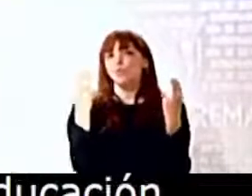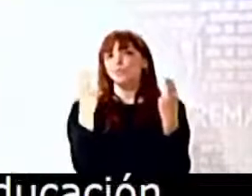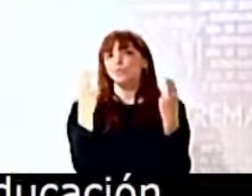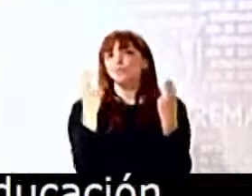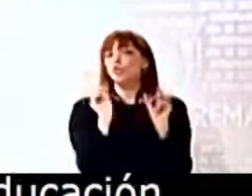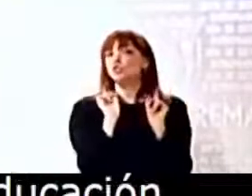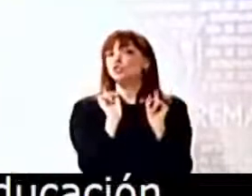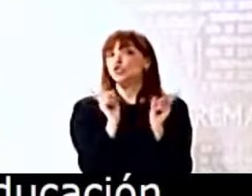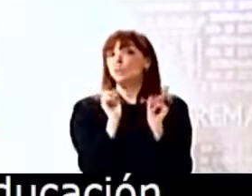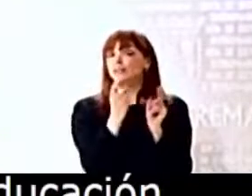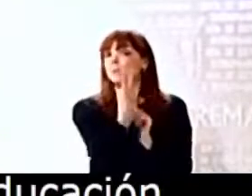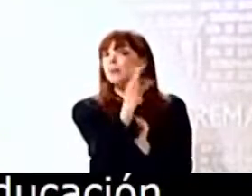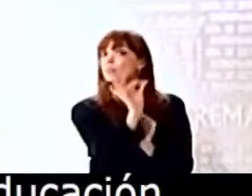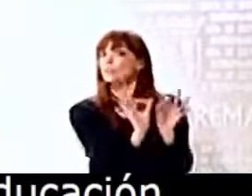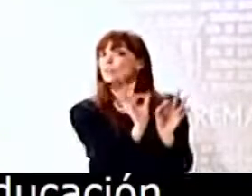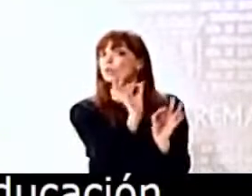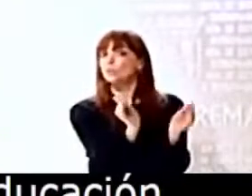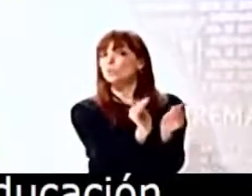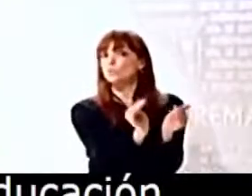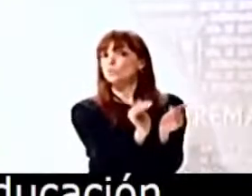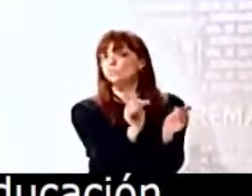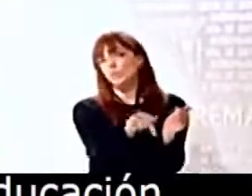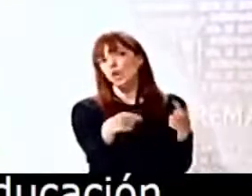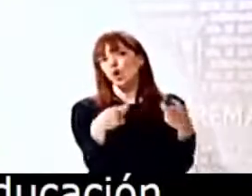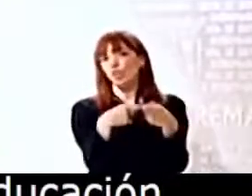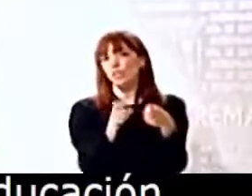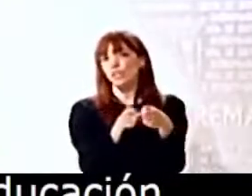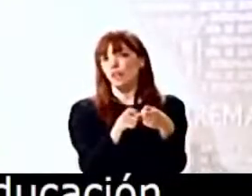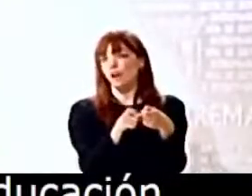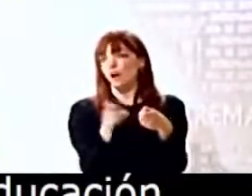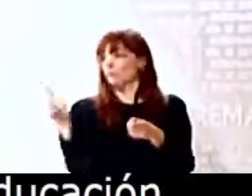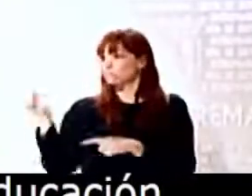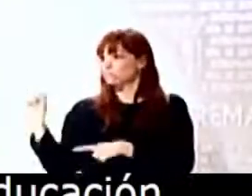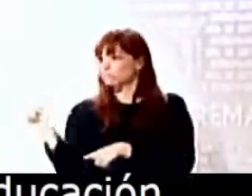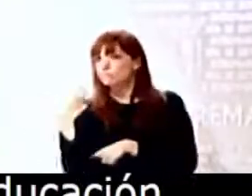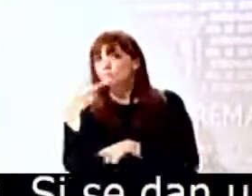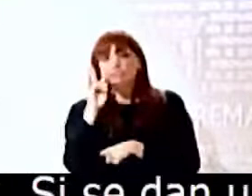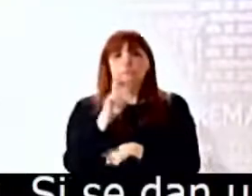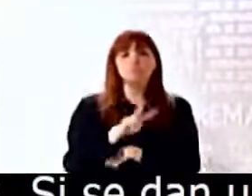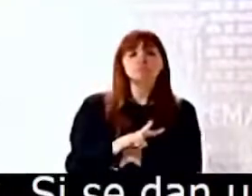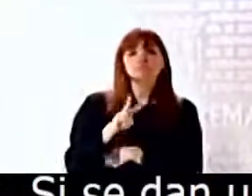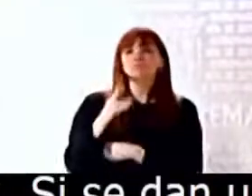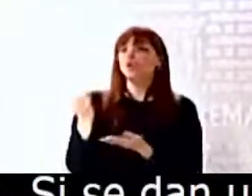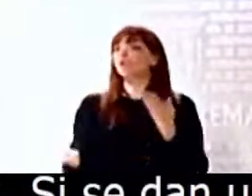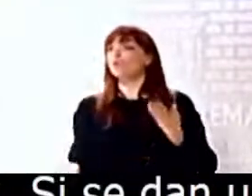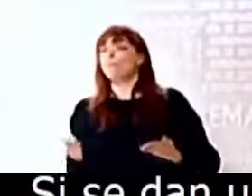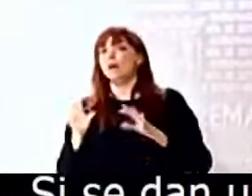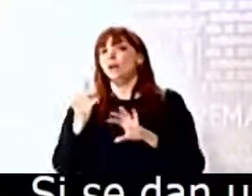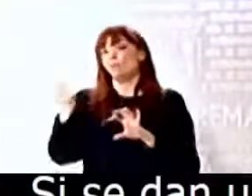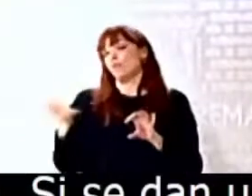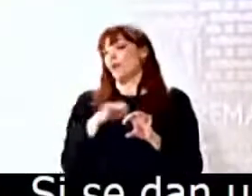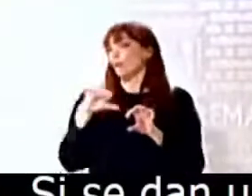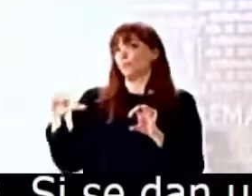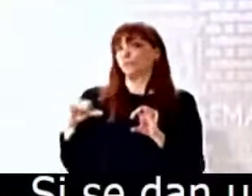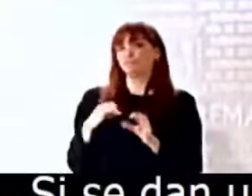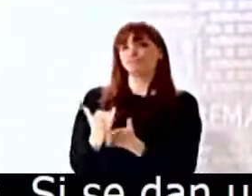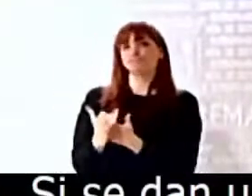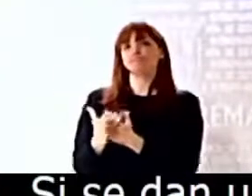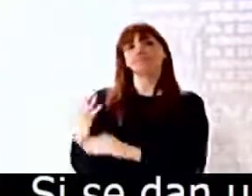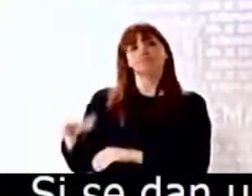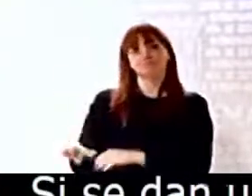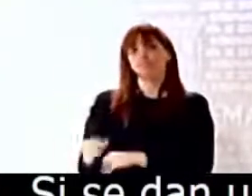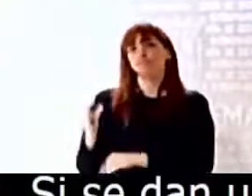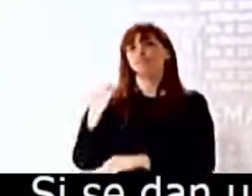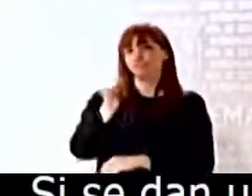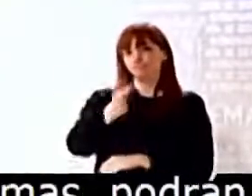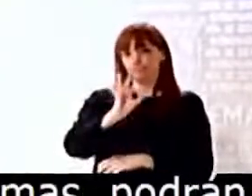solamente el 20% es concertada. Si se dan una vuelta por el resto de comunidades autónomas, podrán comprobar lo que les